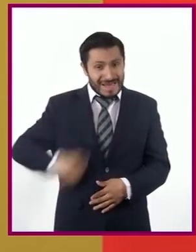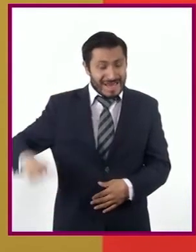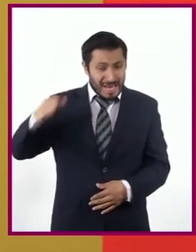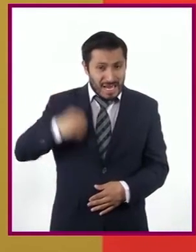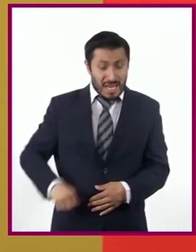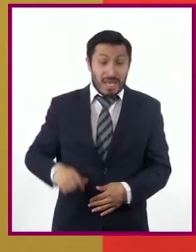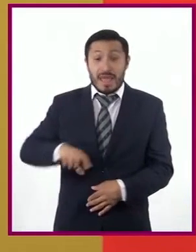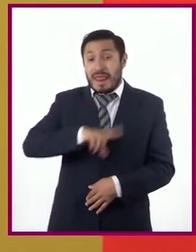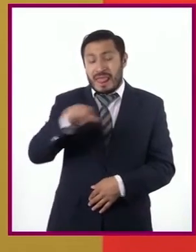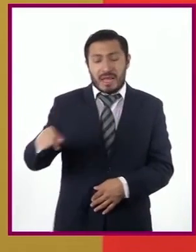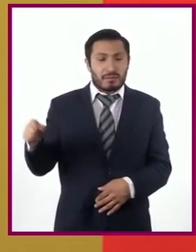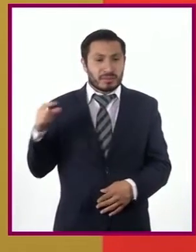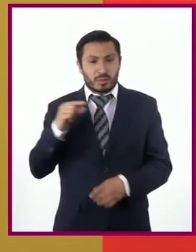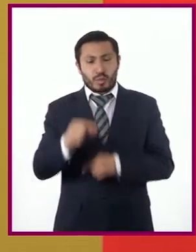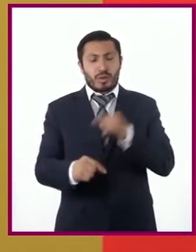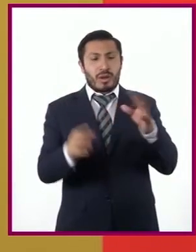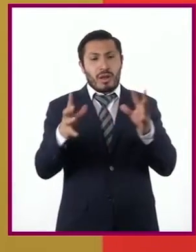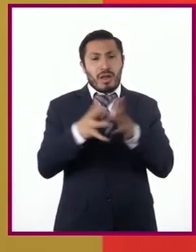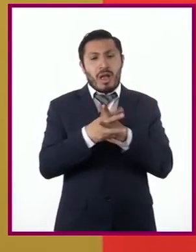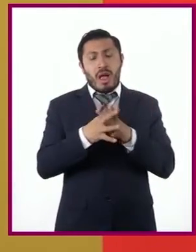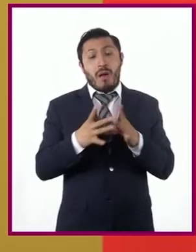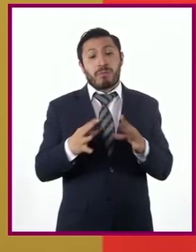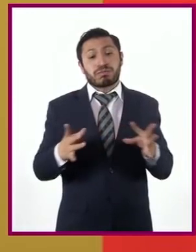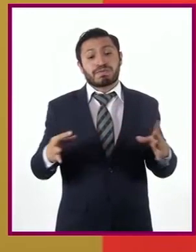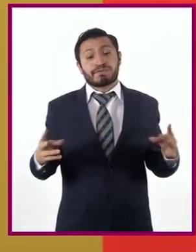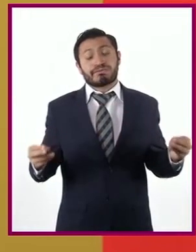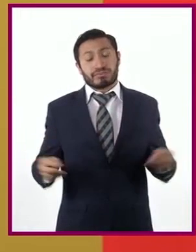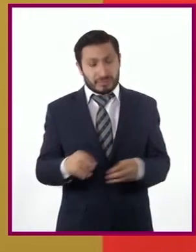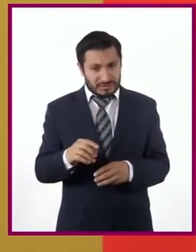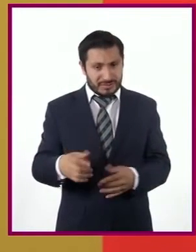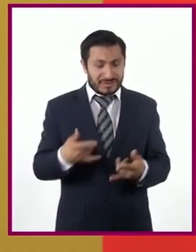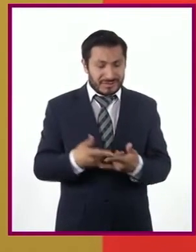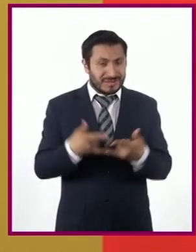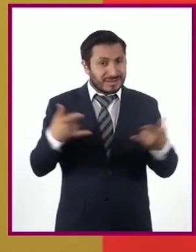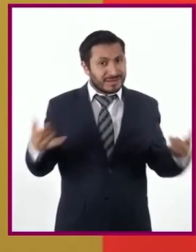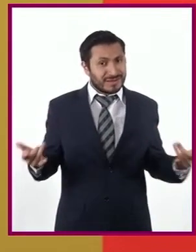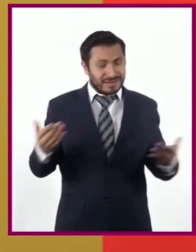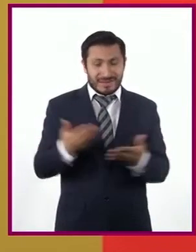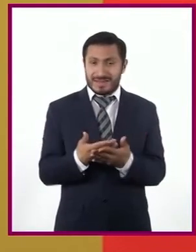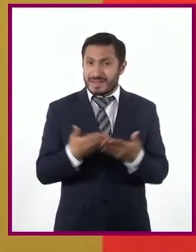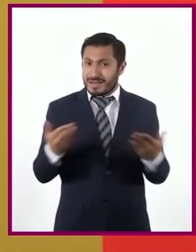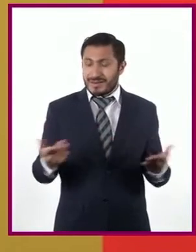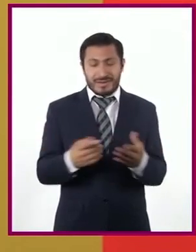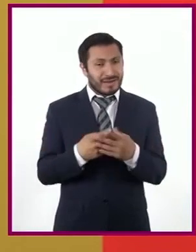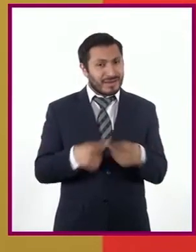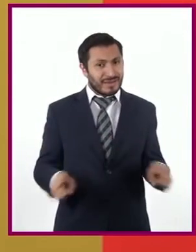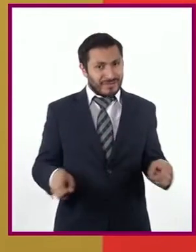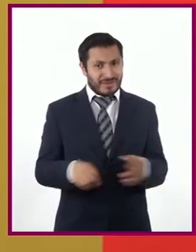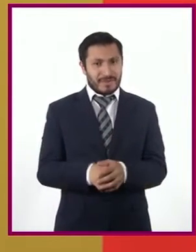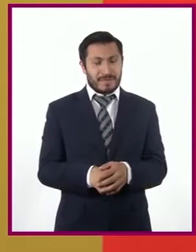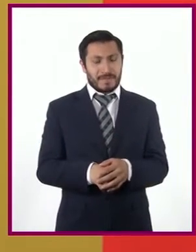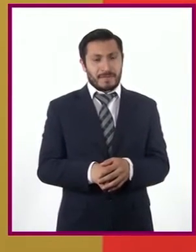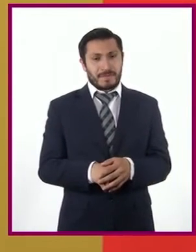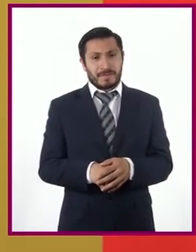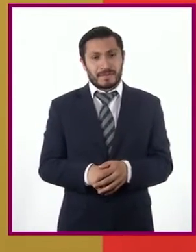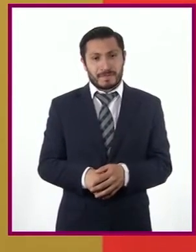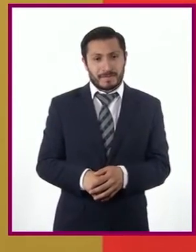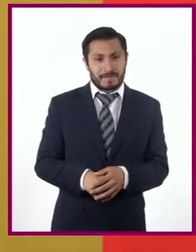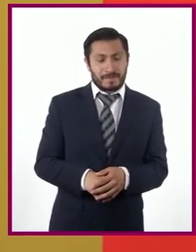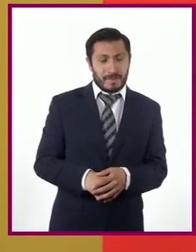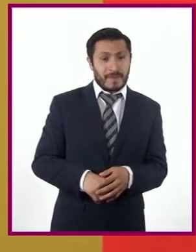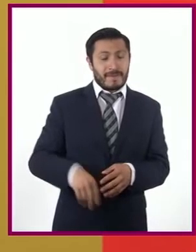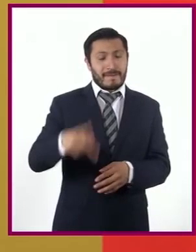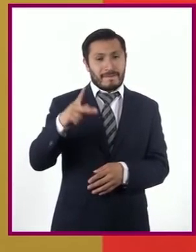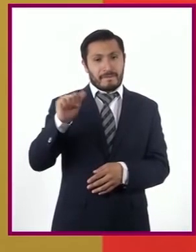lugar, pudiendo reconstruir el pasado prehistórico de una región actual. Los paleontólogos no solo son